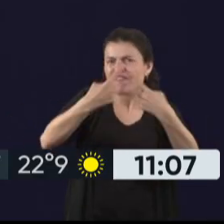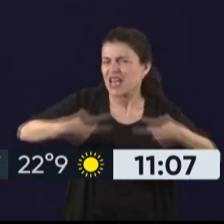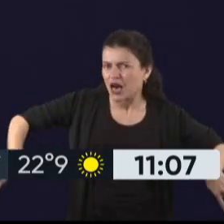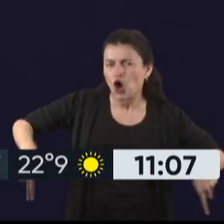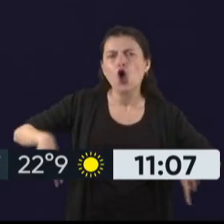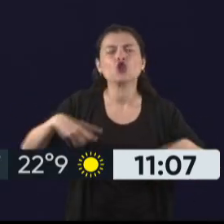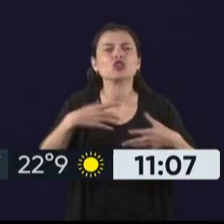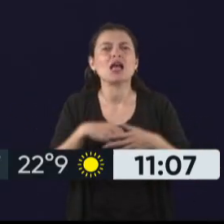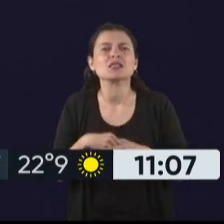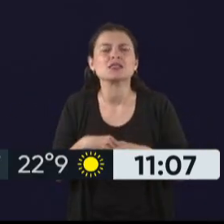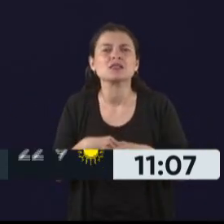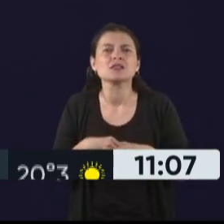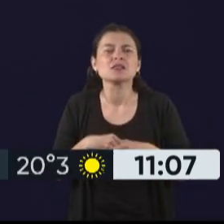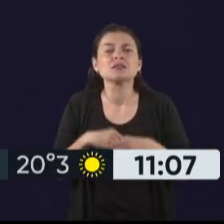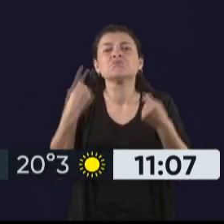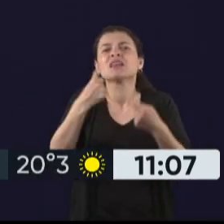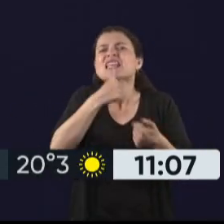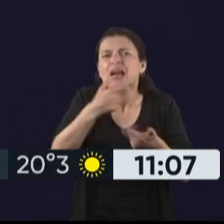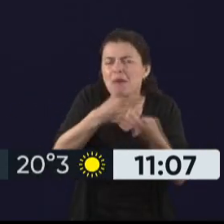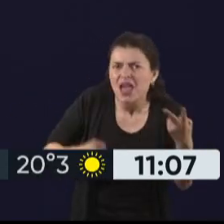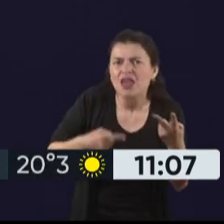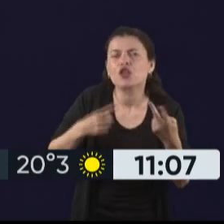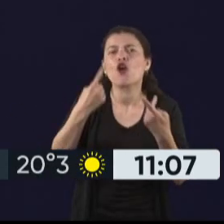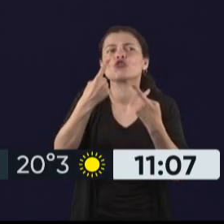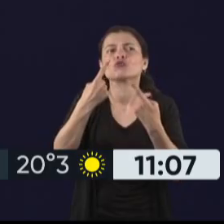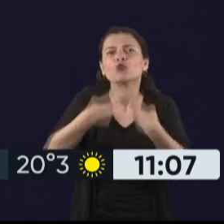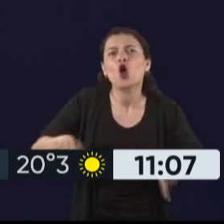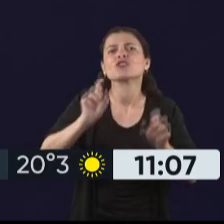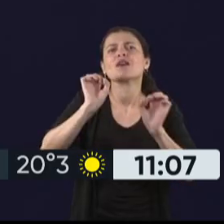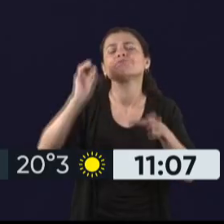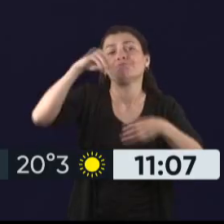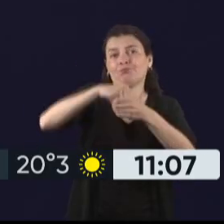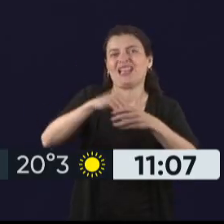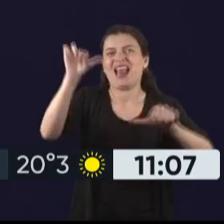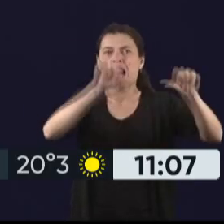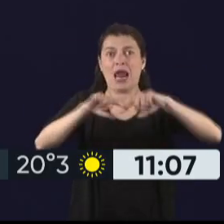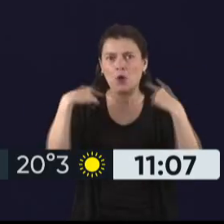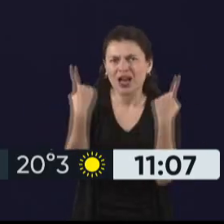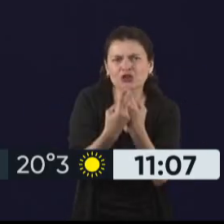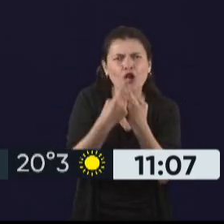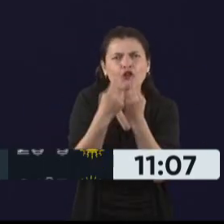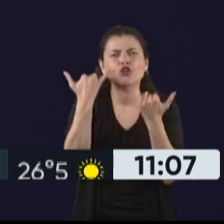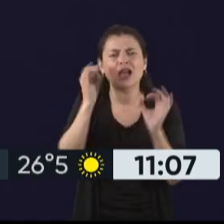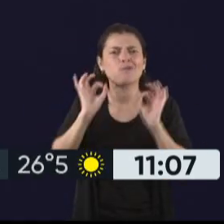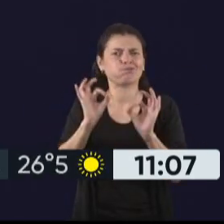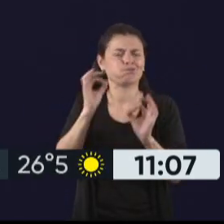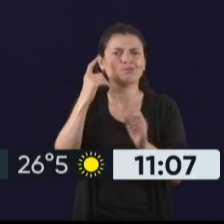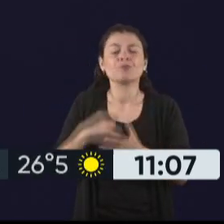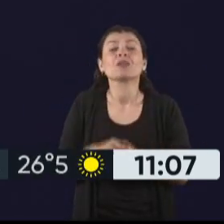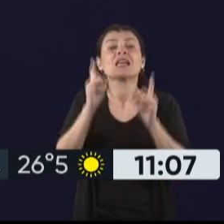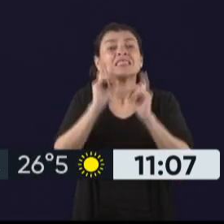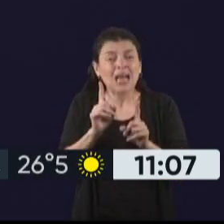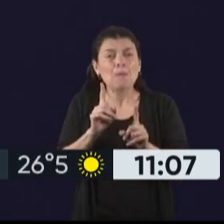por imágenes, farmacia y laboratorio. Esto se suma además al complemento mensual anunciado